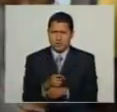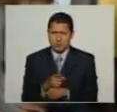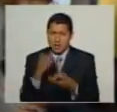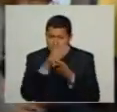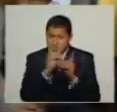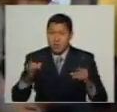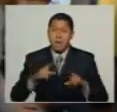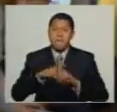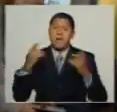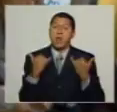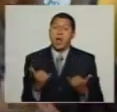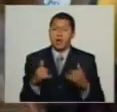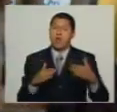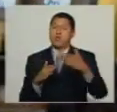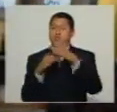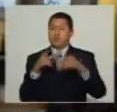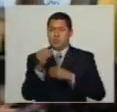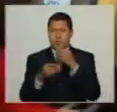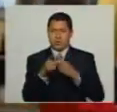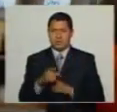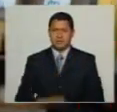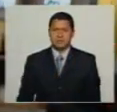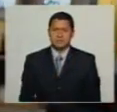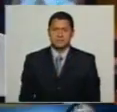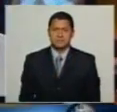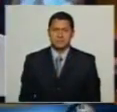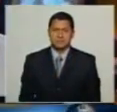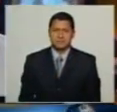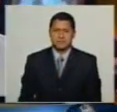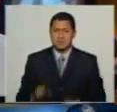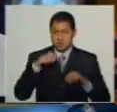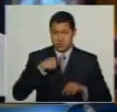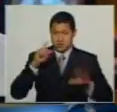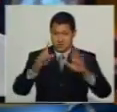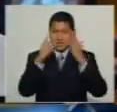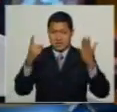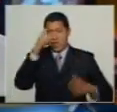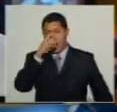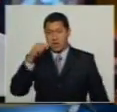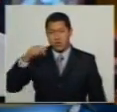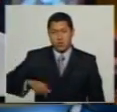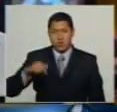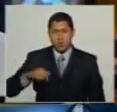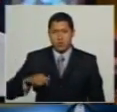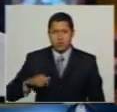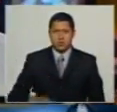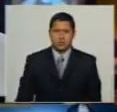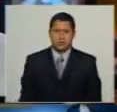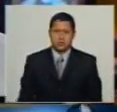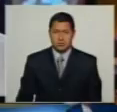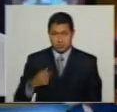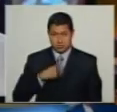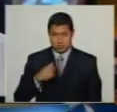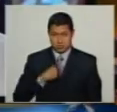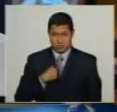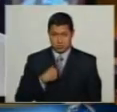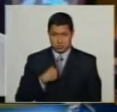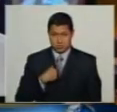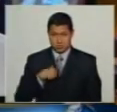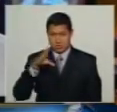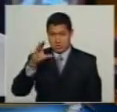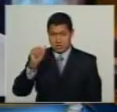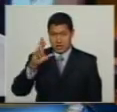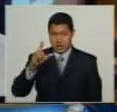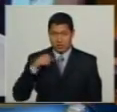pero que ahora lucha por ella. Hace 16 años, hoy, Carlos Gullón salió